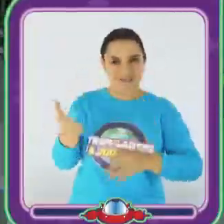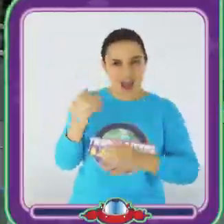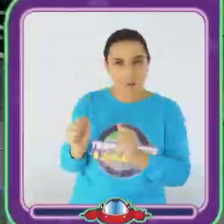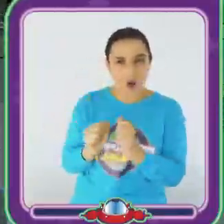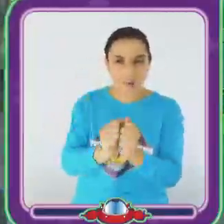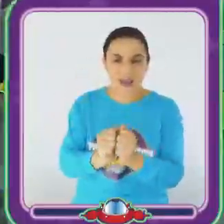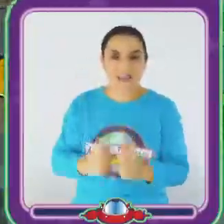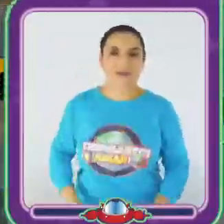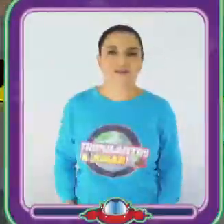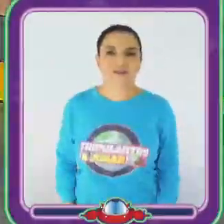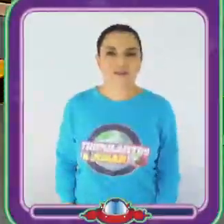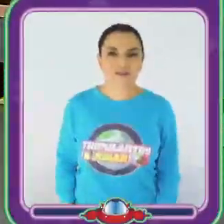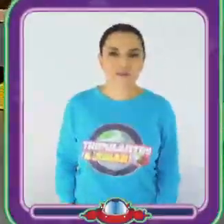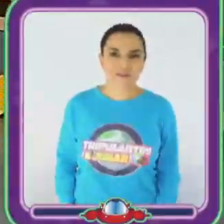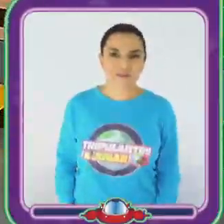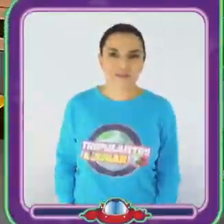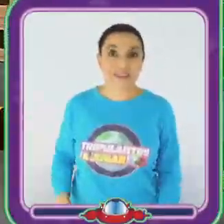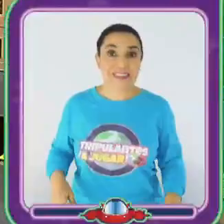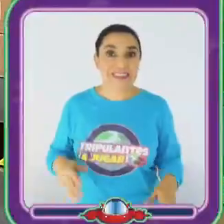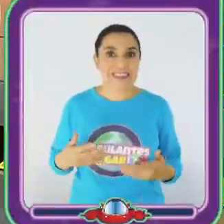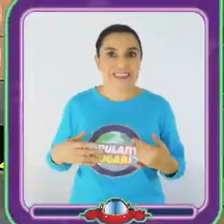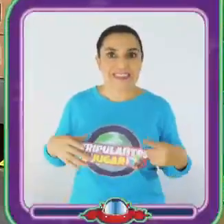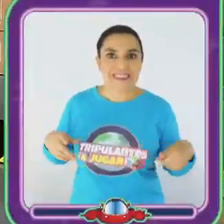acompáñenme. Eso es.